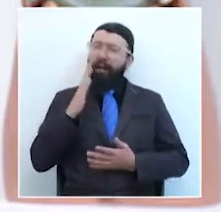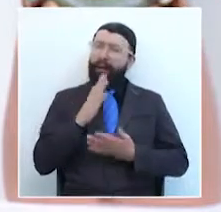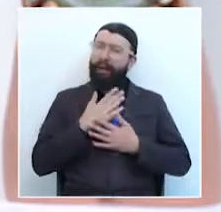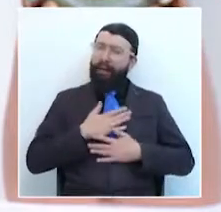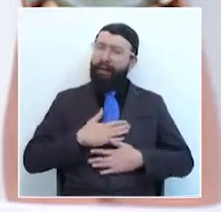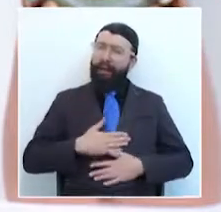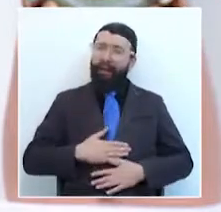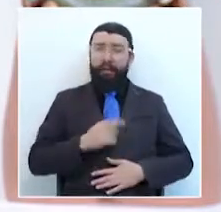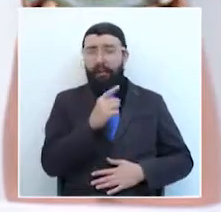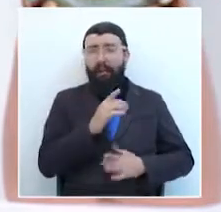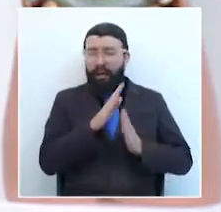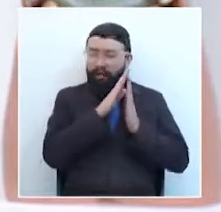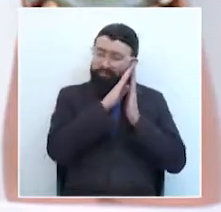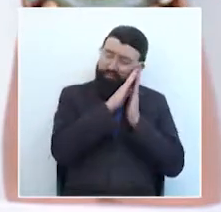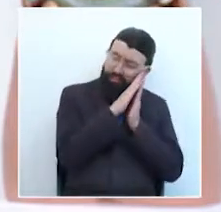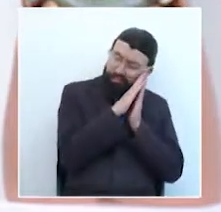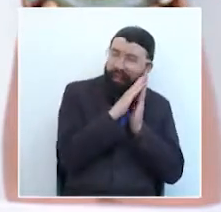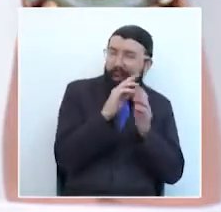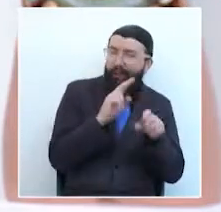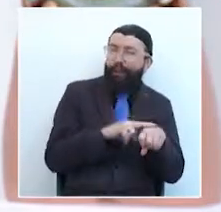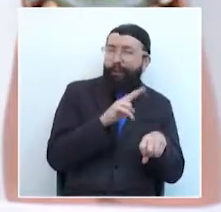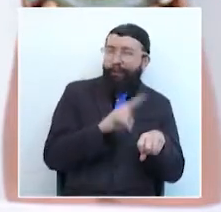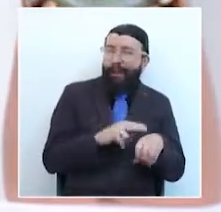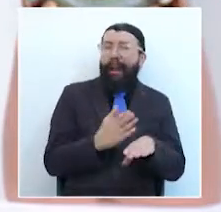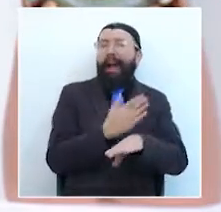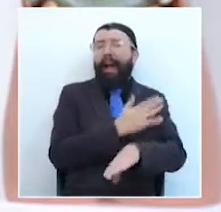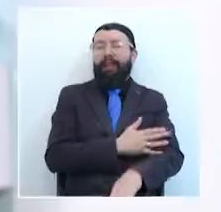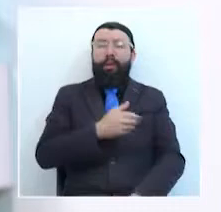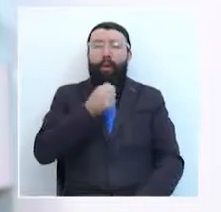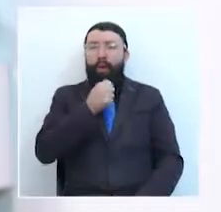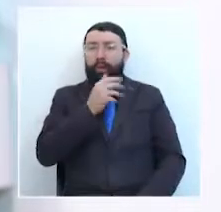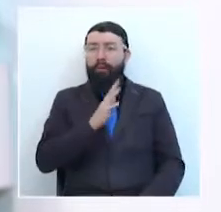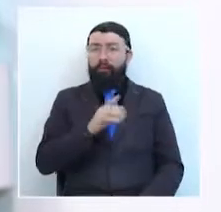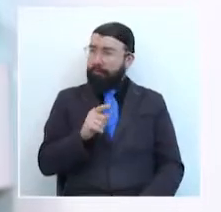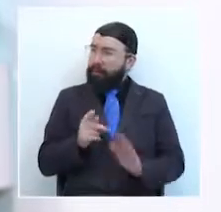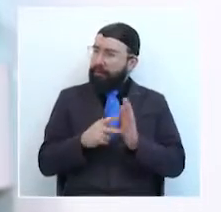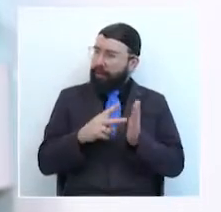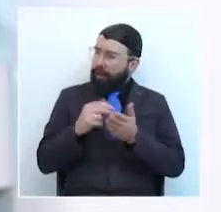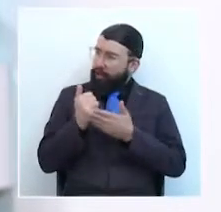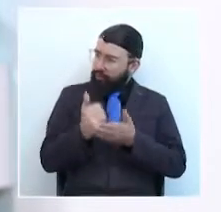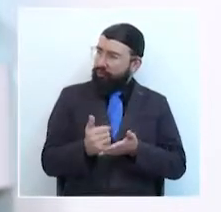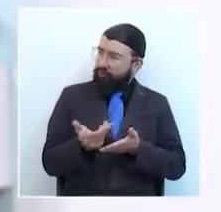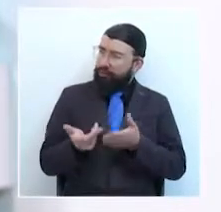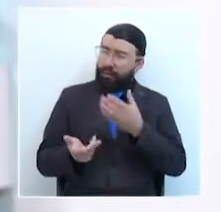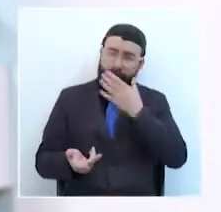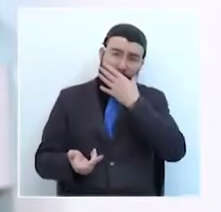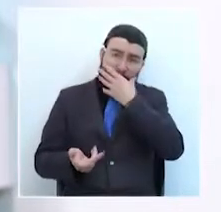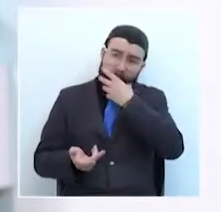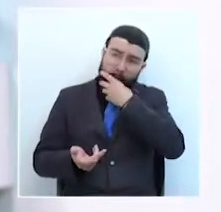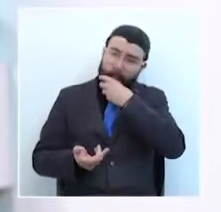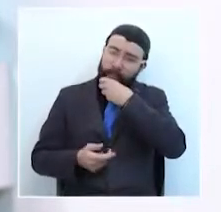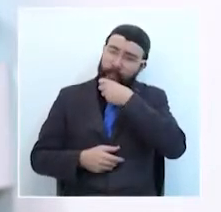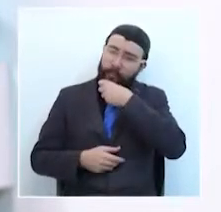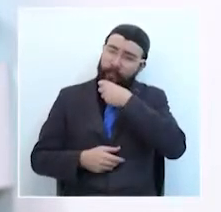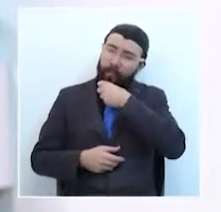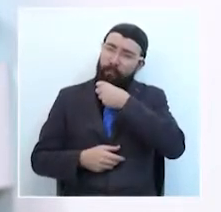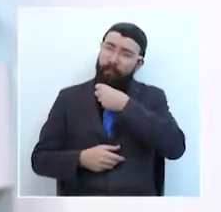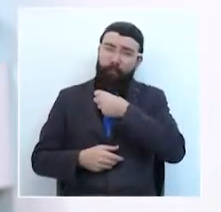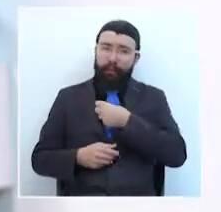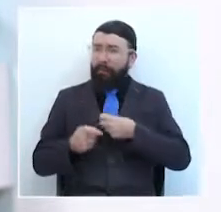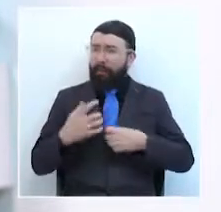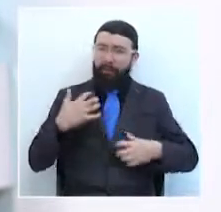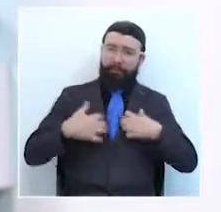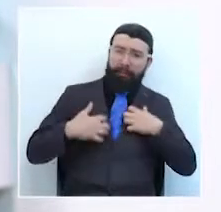trasnocha ni tiene la sintomatología que quiere decir esto camila que la fobia como los miedos